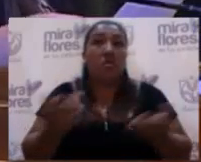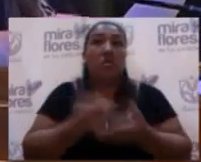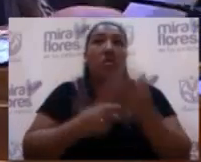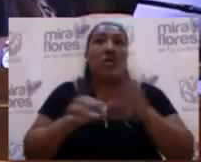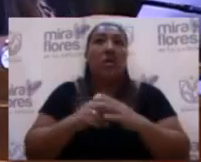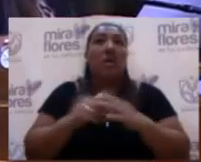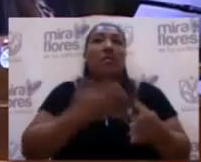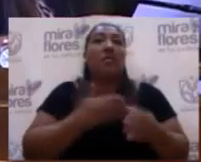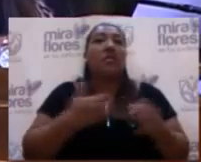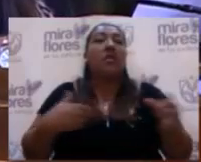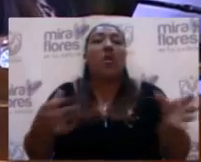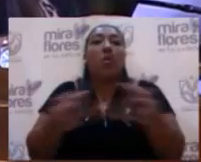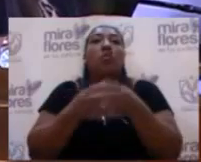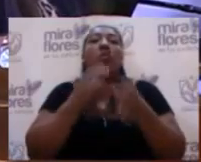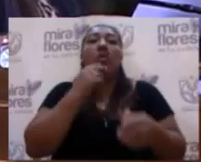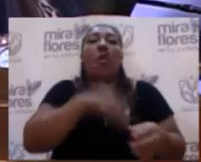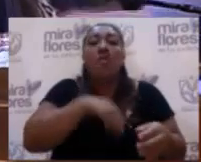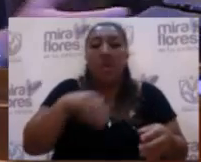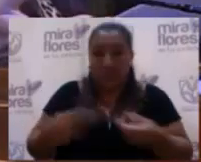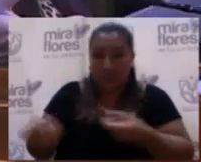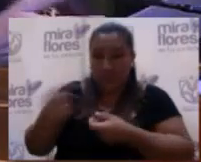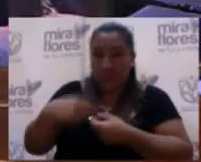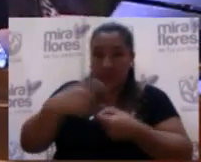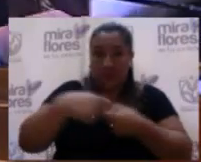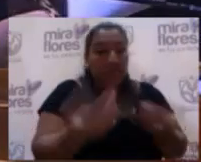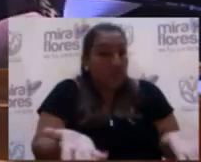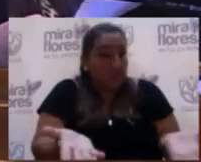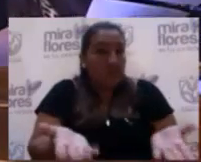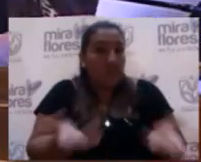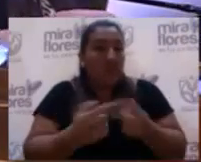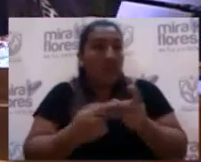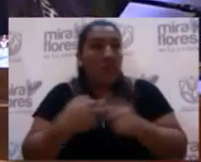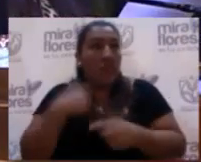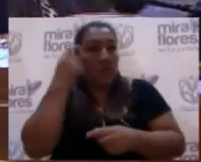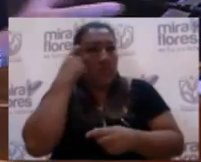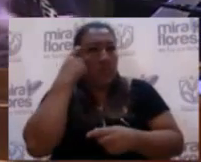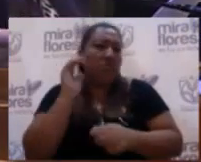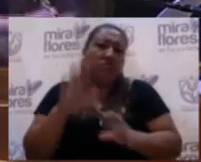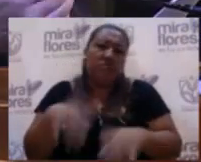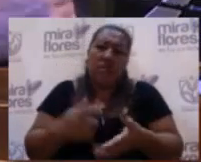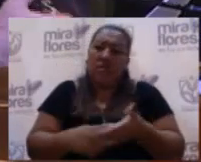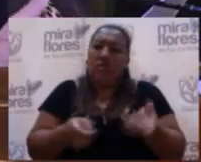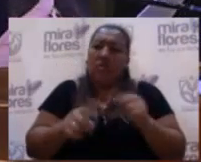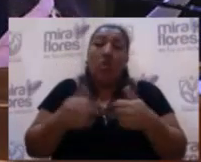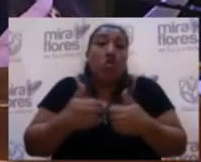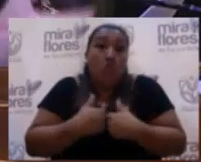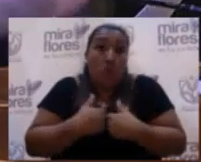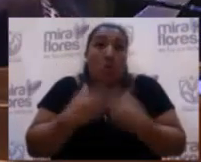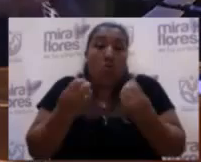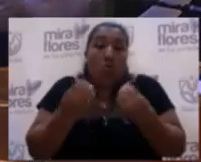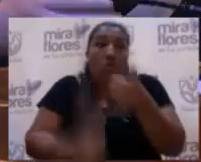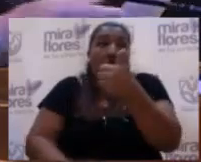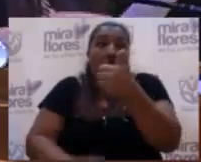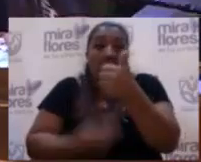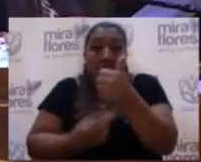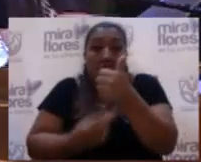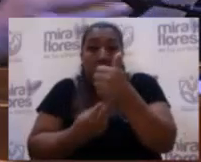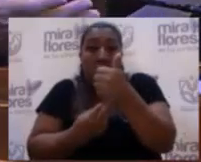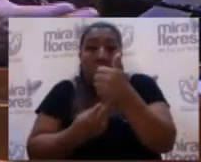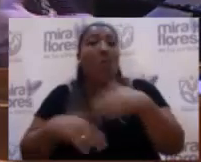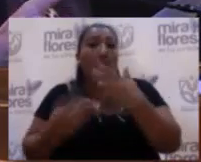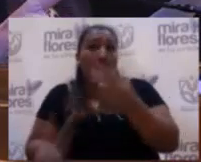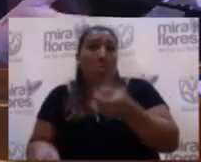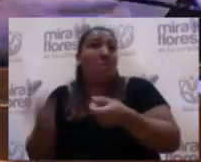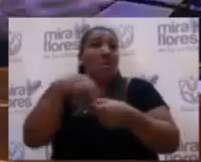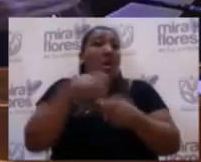presidentes de las comisiones y a sus integrantes. Por lo cual me parece un despropósito, por cuanto yo como regidor puedo asistir